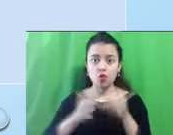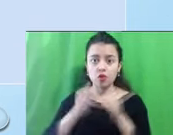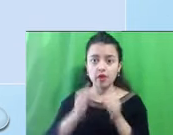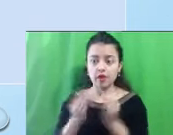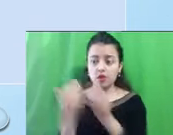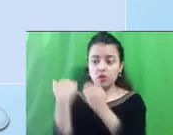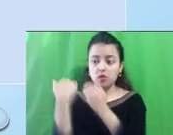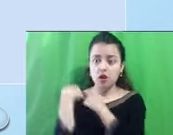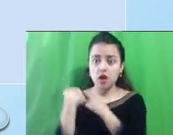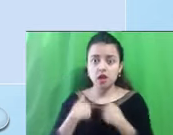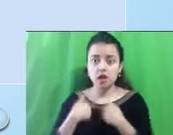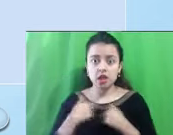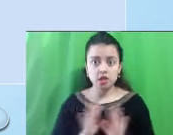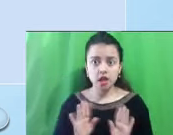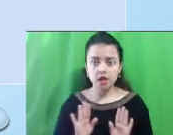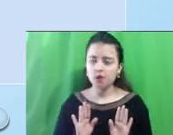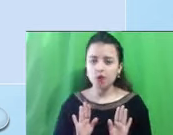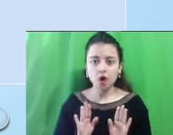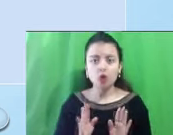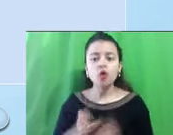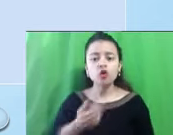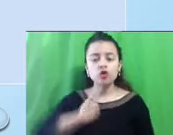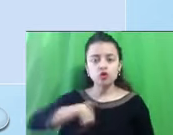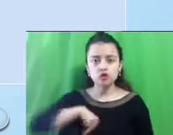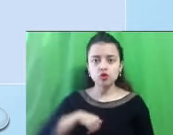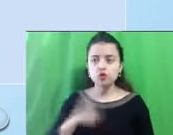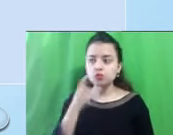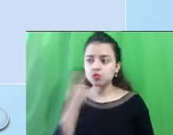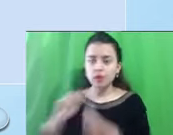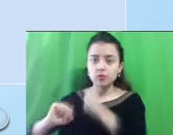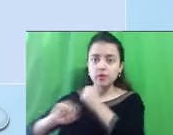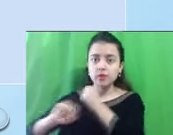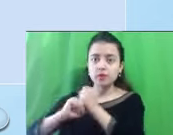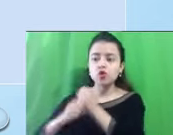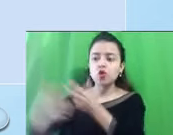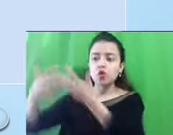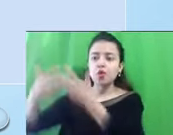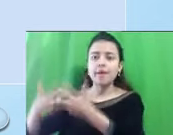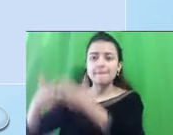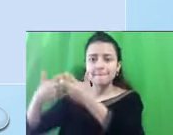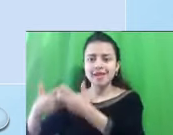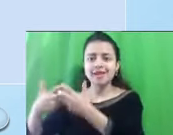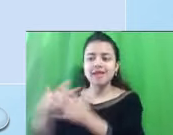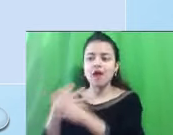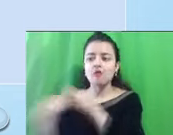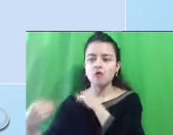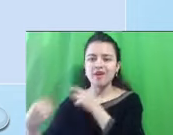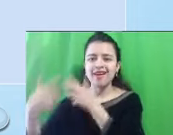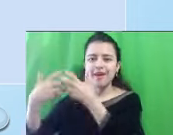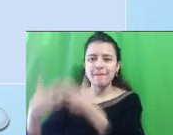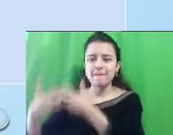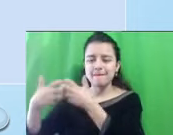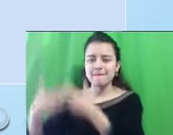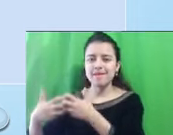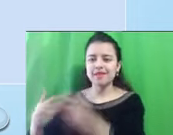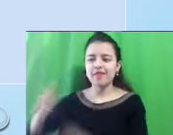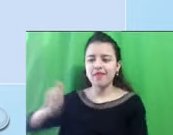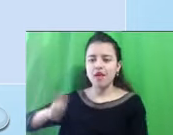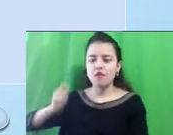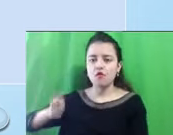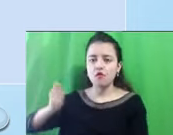llevar a cabo una defensa judicial en los procesos de mayor complejidad, en defensa de los intereses jurídicos de la